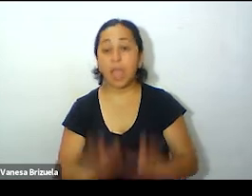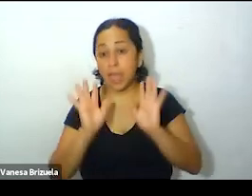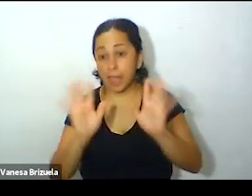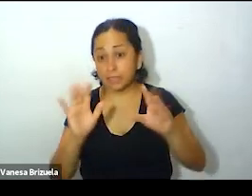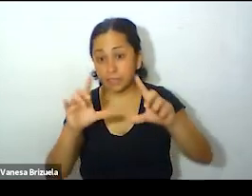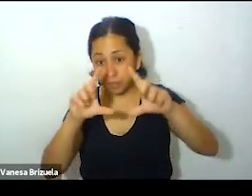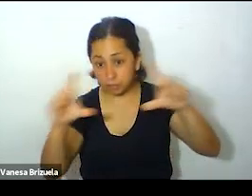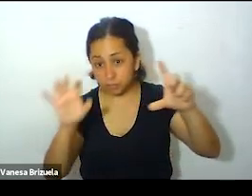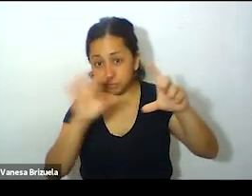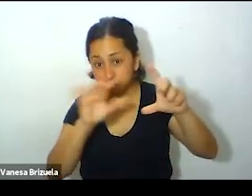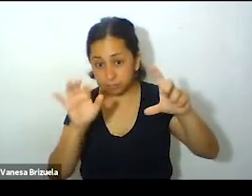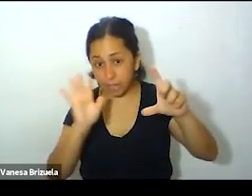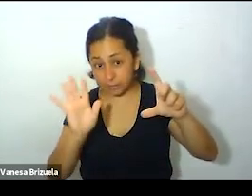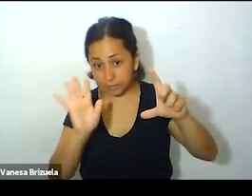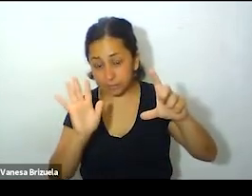De esta forma,